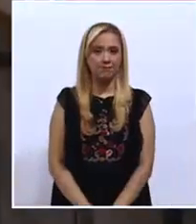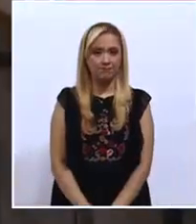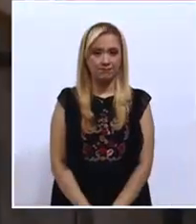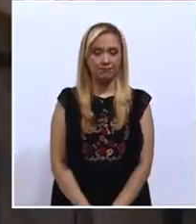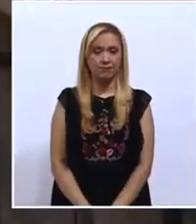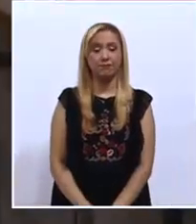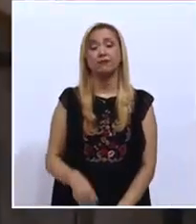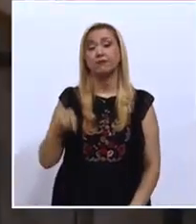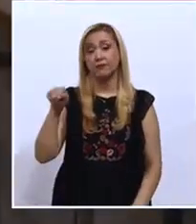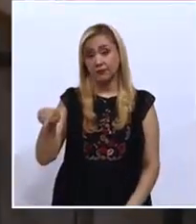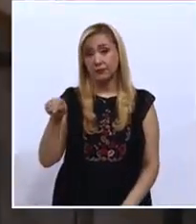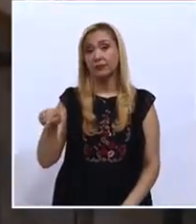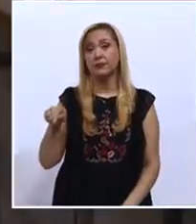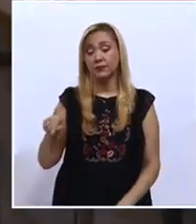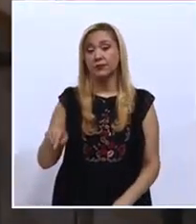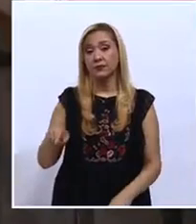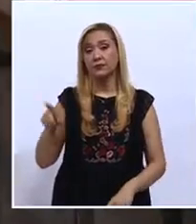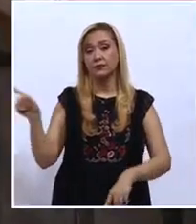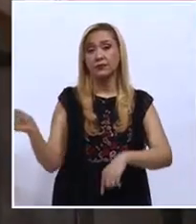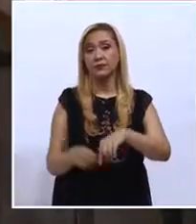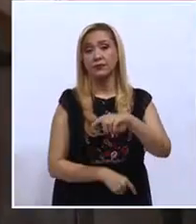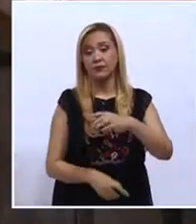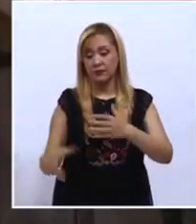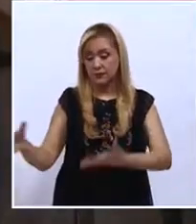A ella se le aseguraron